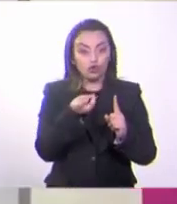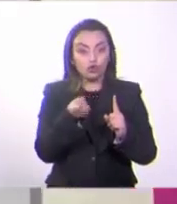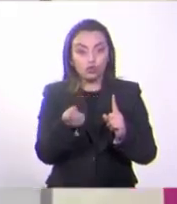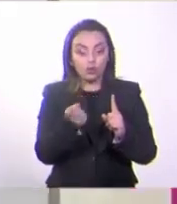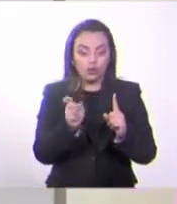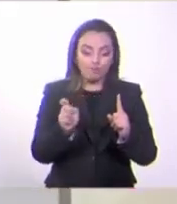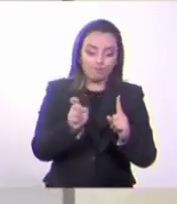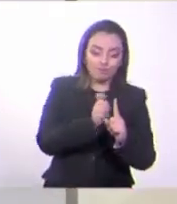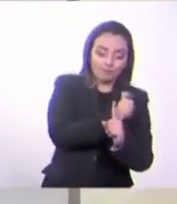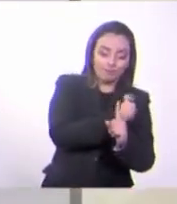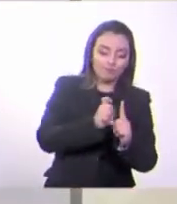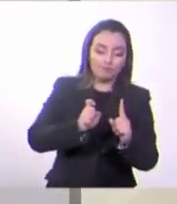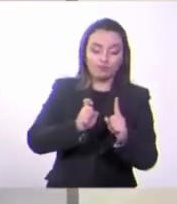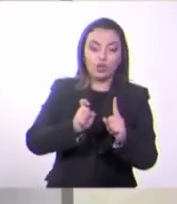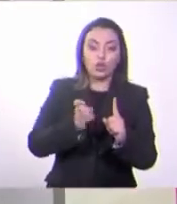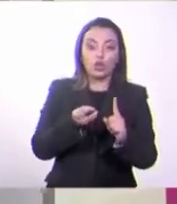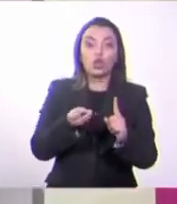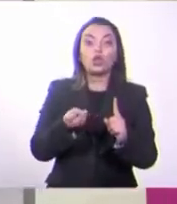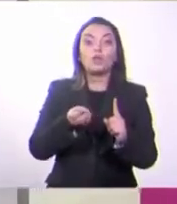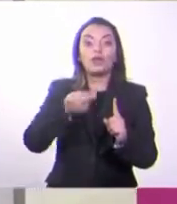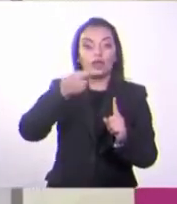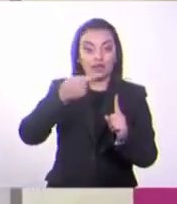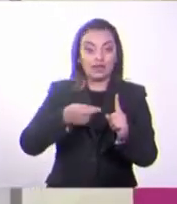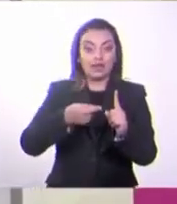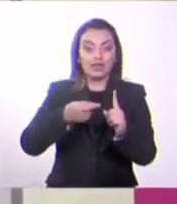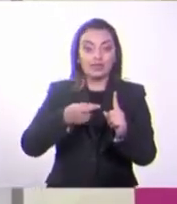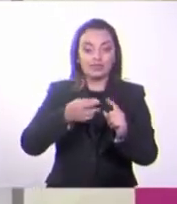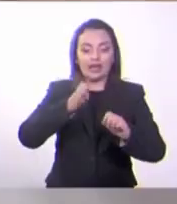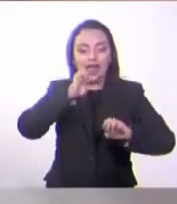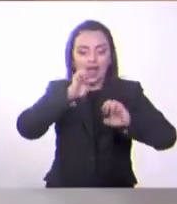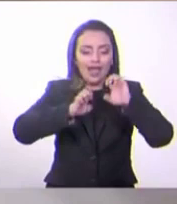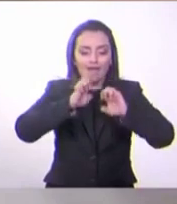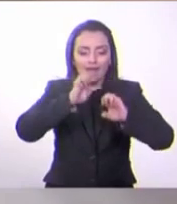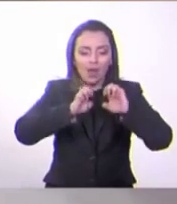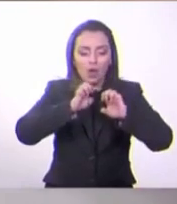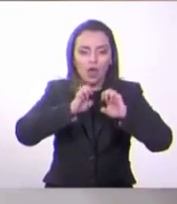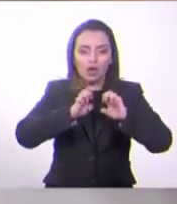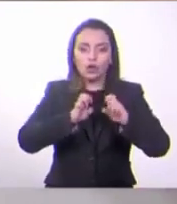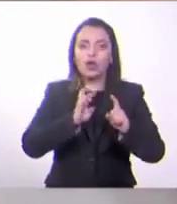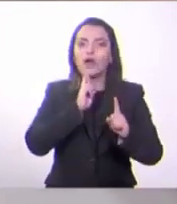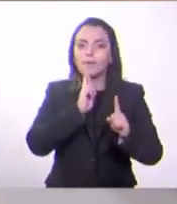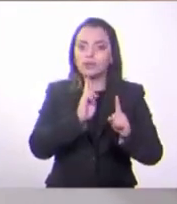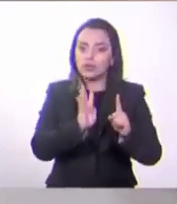o en los números reales de tal manera que al evaluarlo me dé 4?